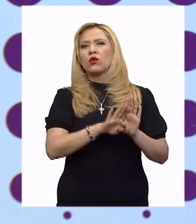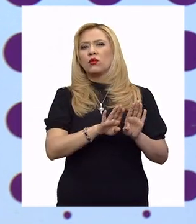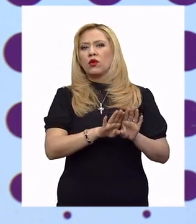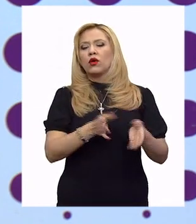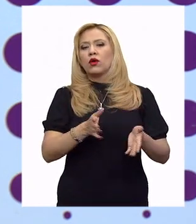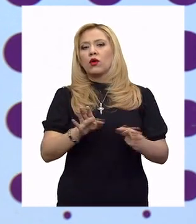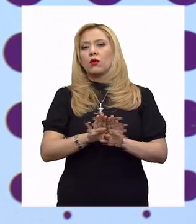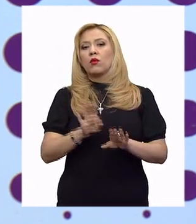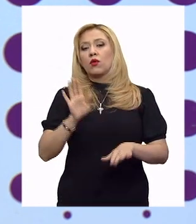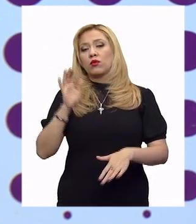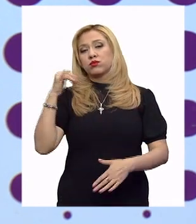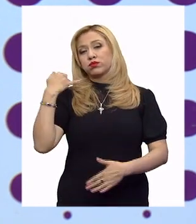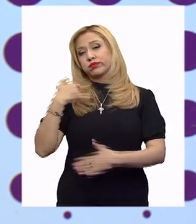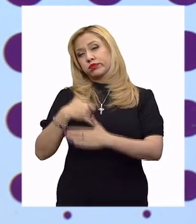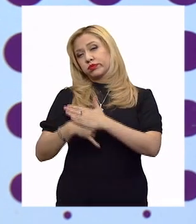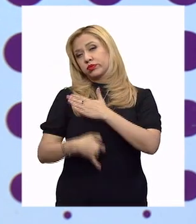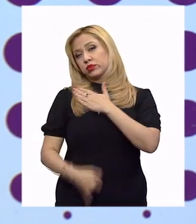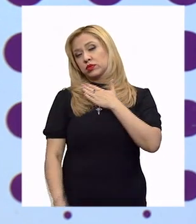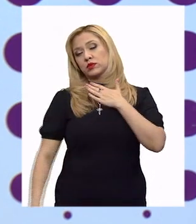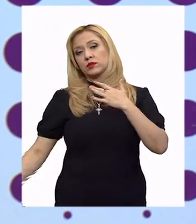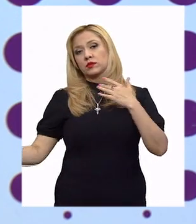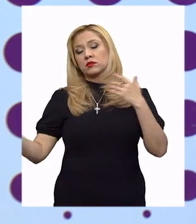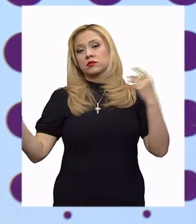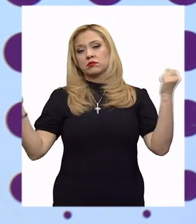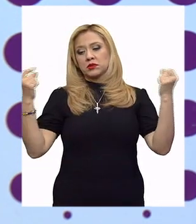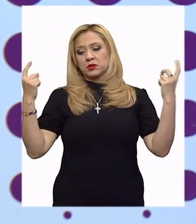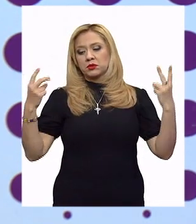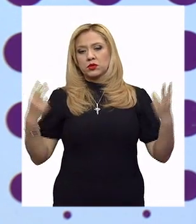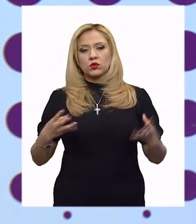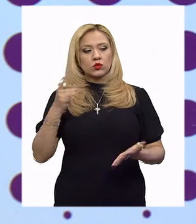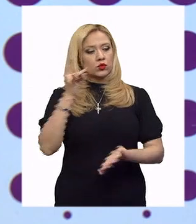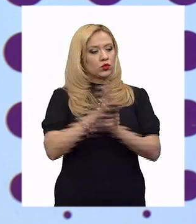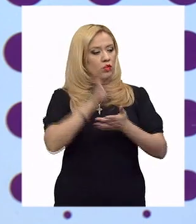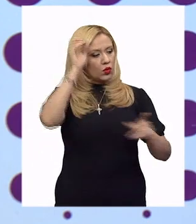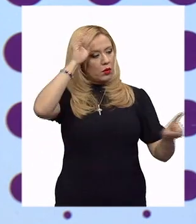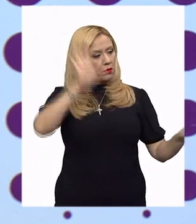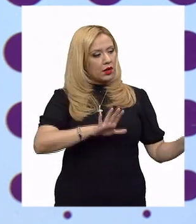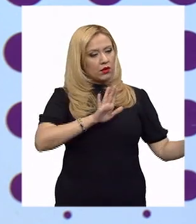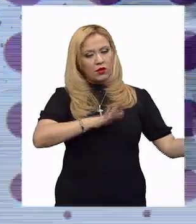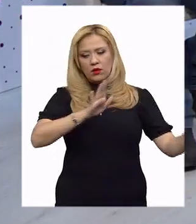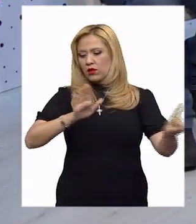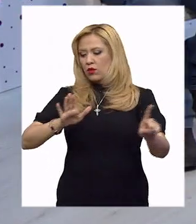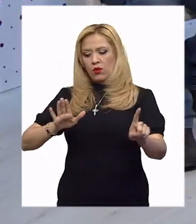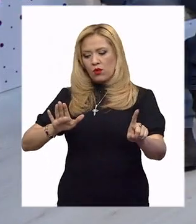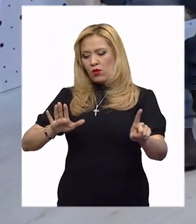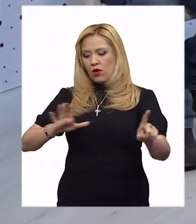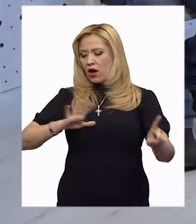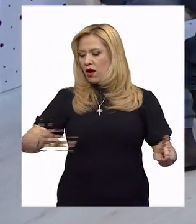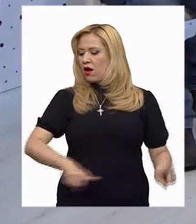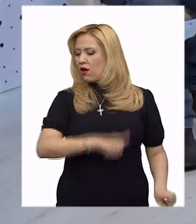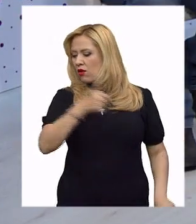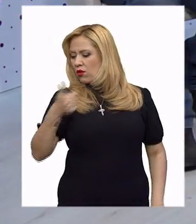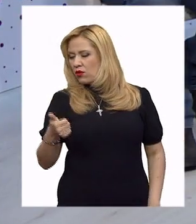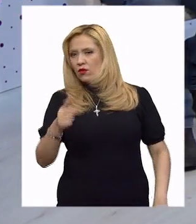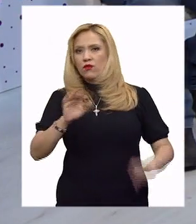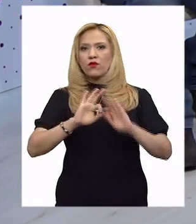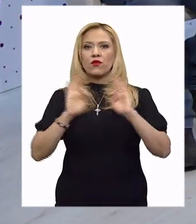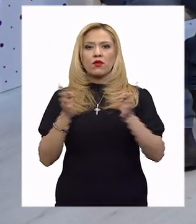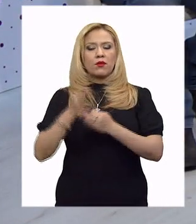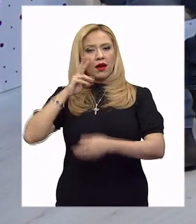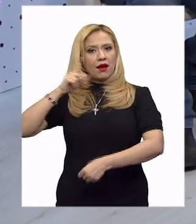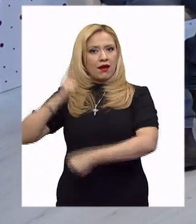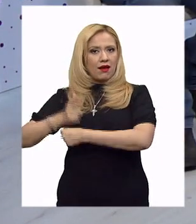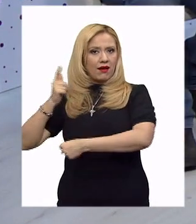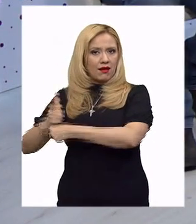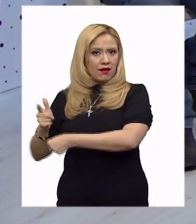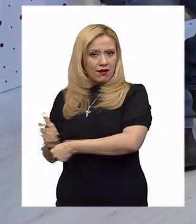mundo mucho más amplio de indicadores que no se limita a las percepciones individualizadas o colectivas, sino que tiene